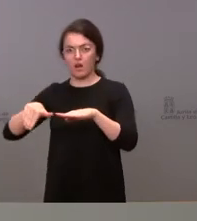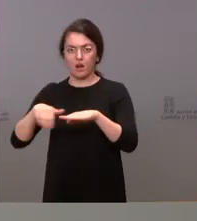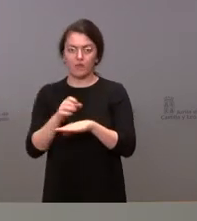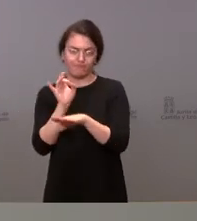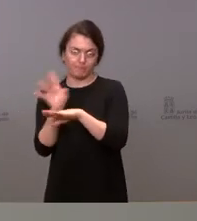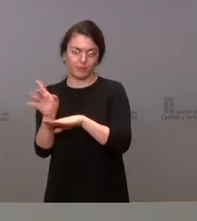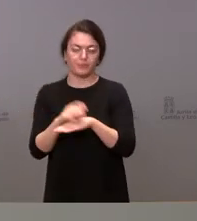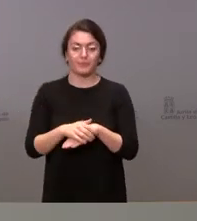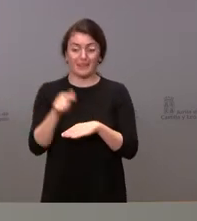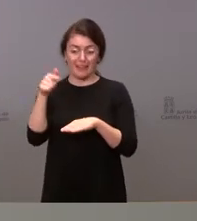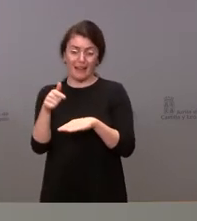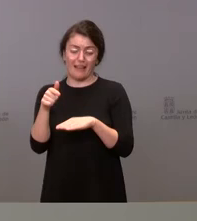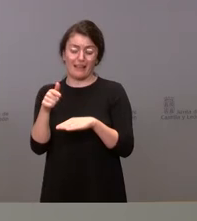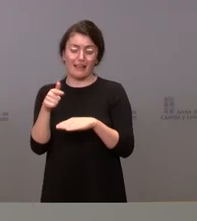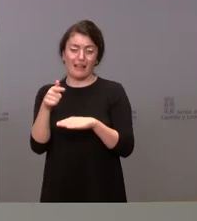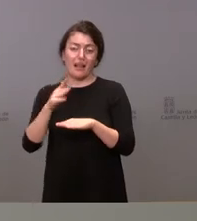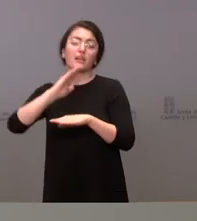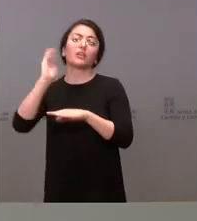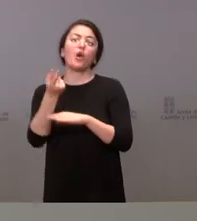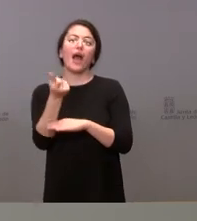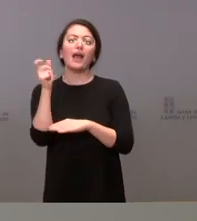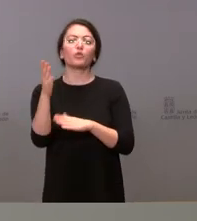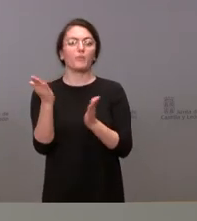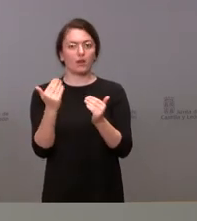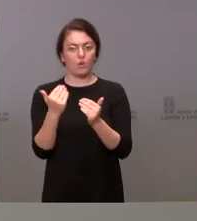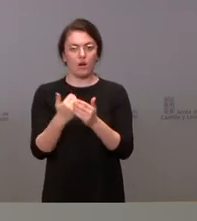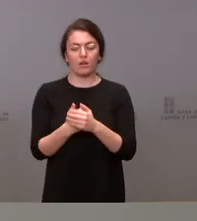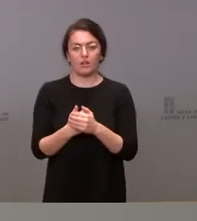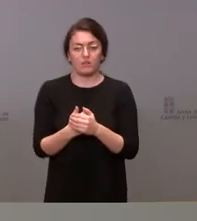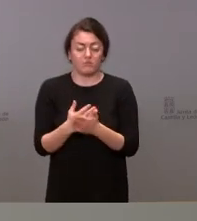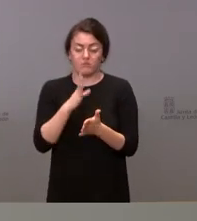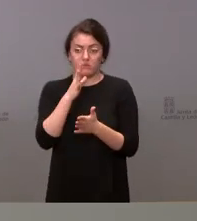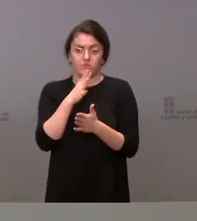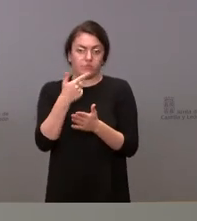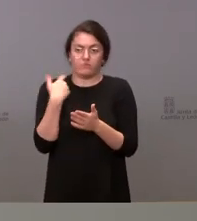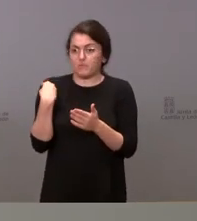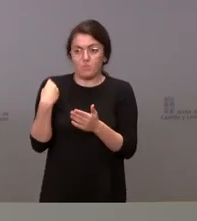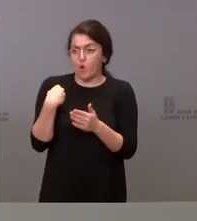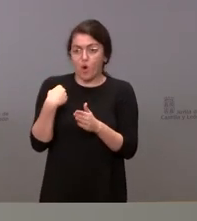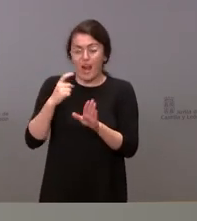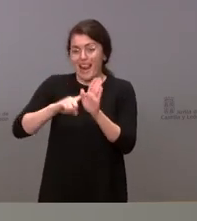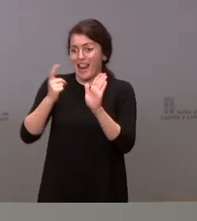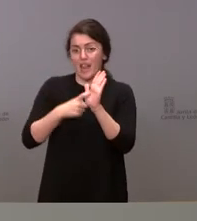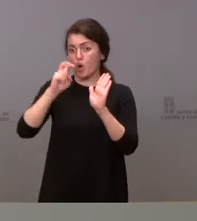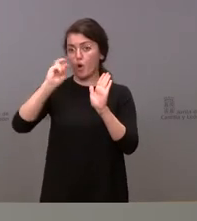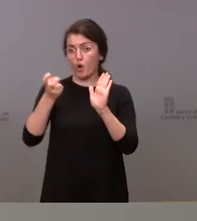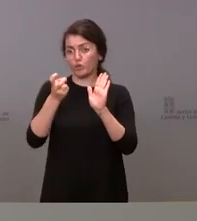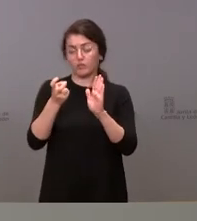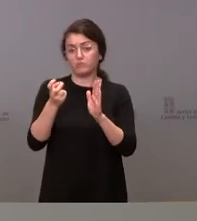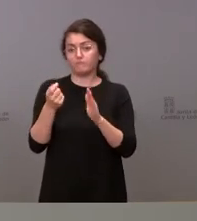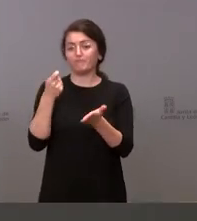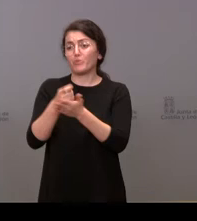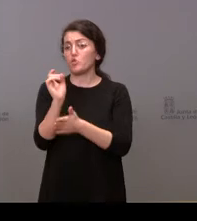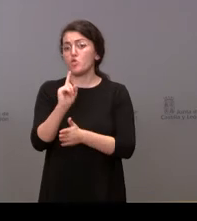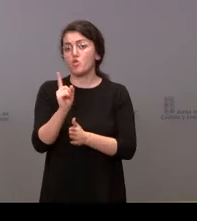estos casos, sanción multa económica, como no lo hay, tampoco hay que advertirlo en el resto de las leyes autonómicas de transparencia en esta materia.